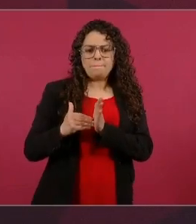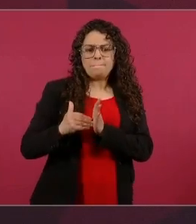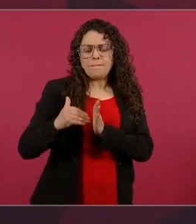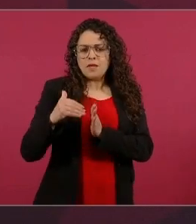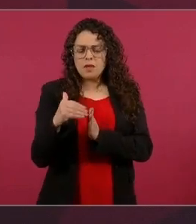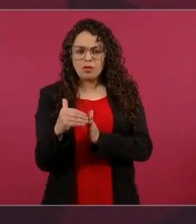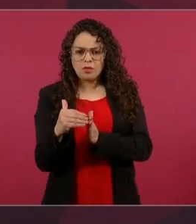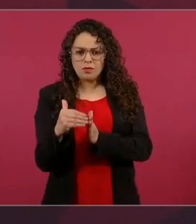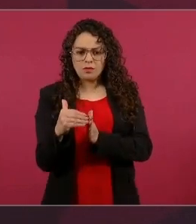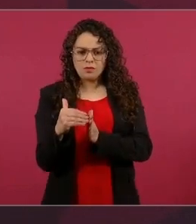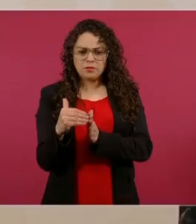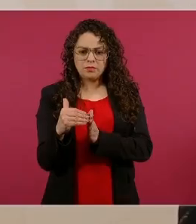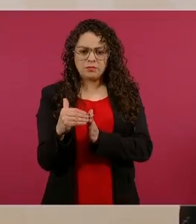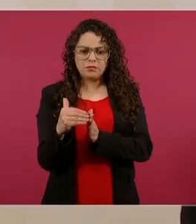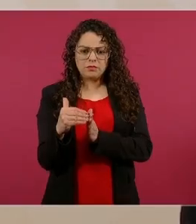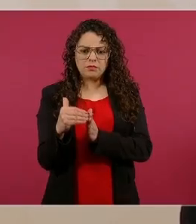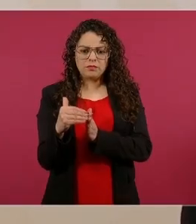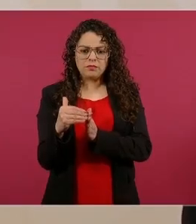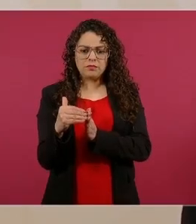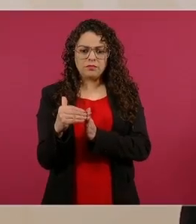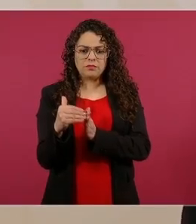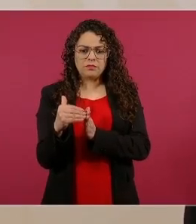millones de